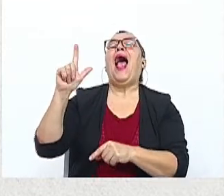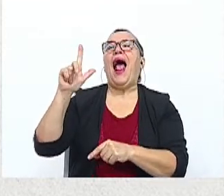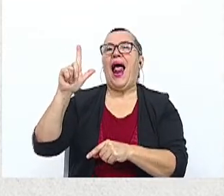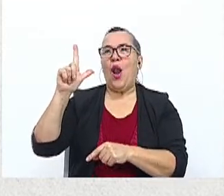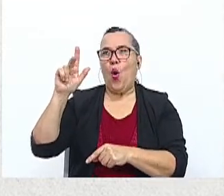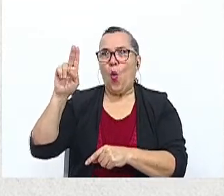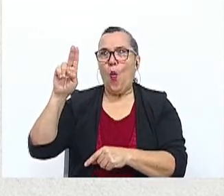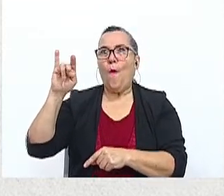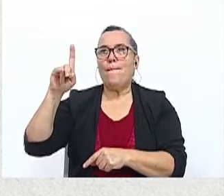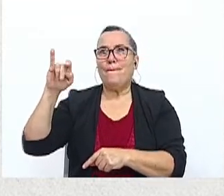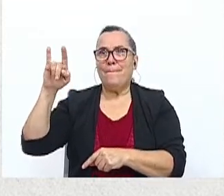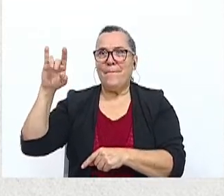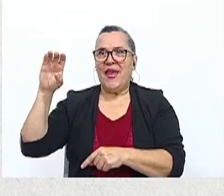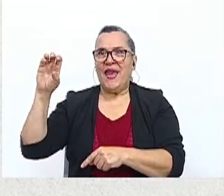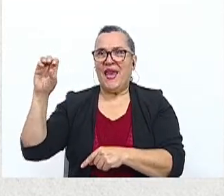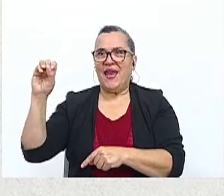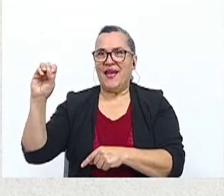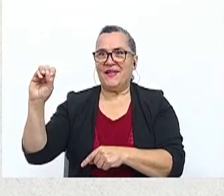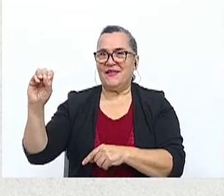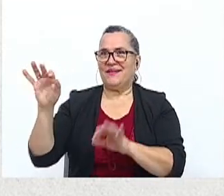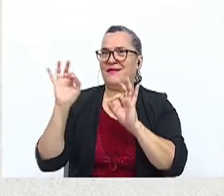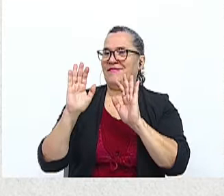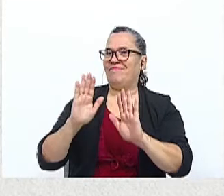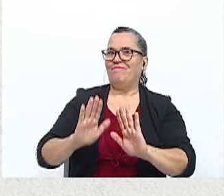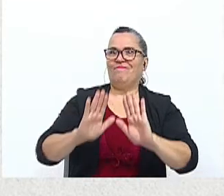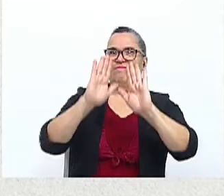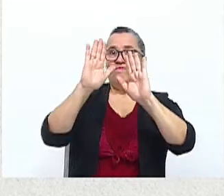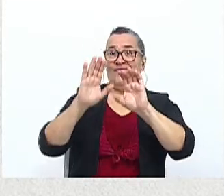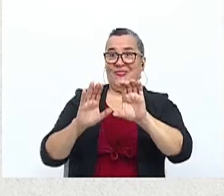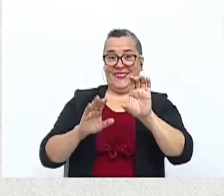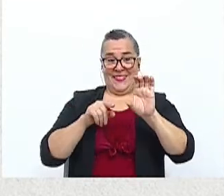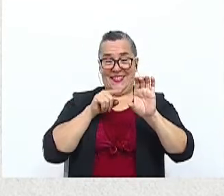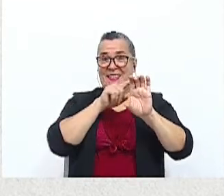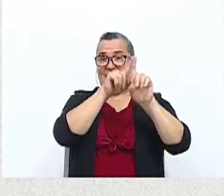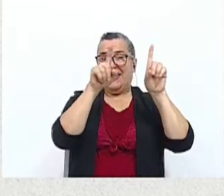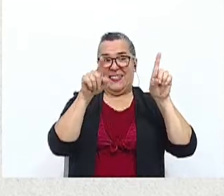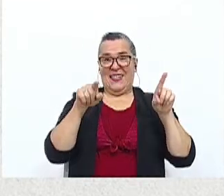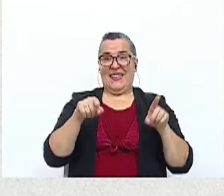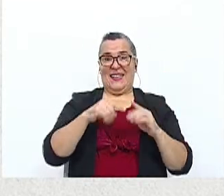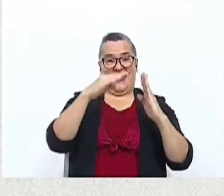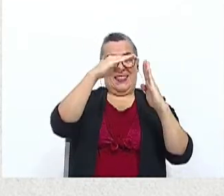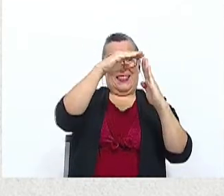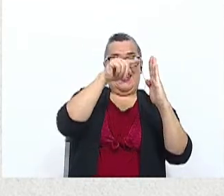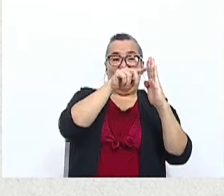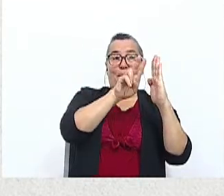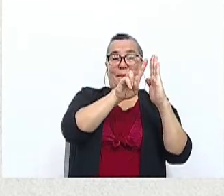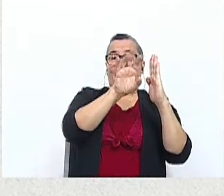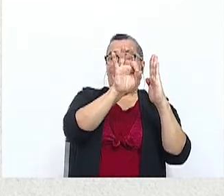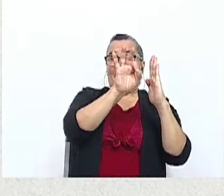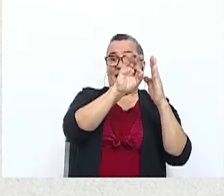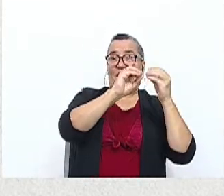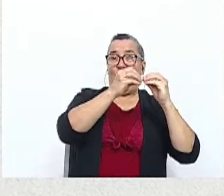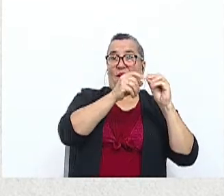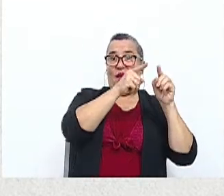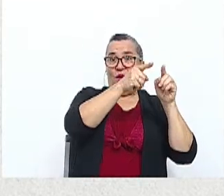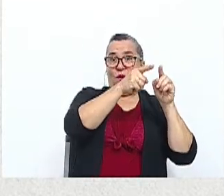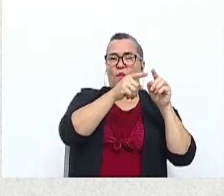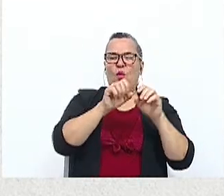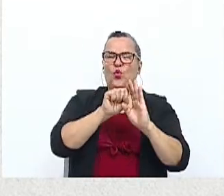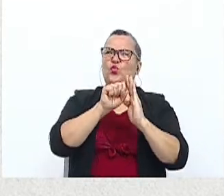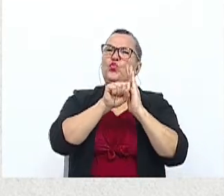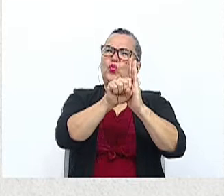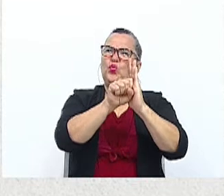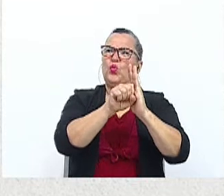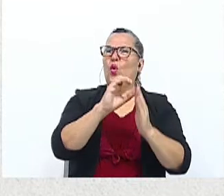Aluminio, excelente. Y nos queda el tercero, que dice que tiene un número atómico de 29 y que su símbolo es